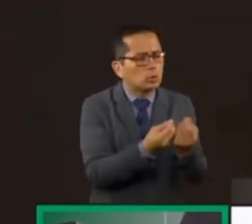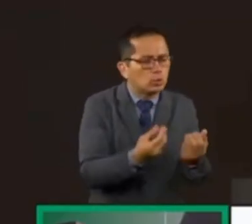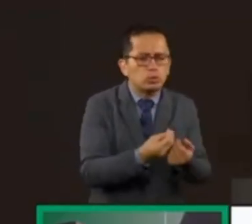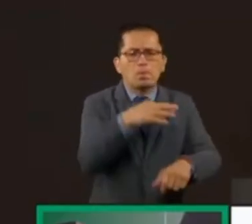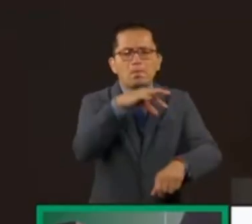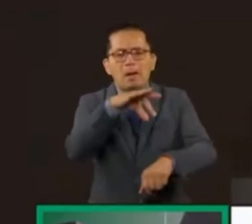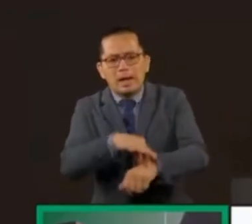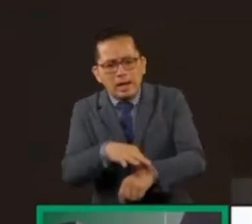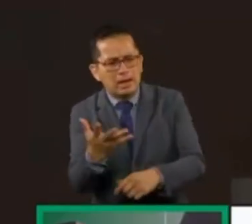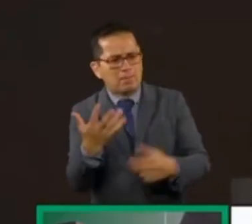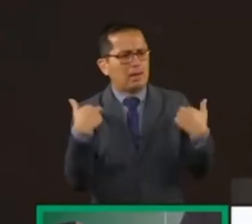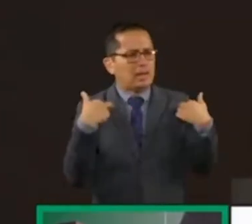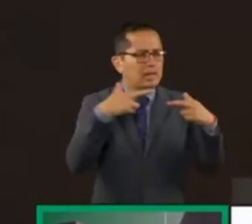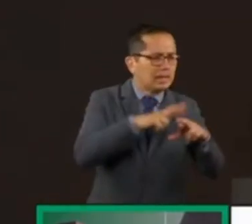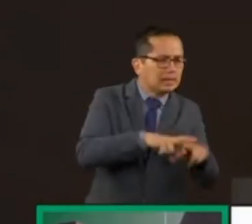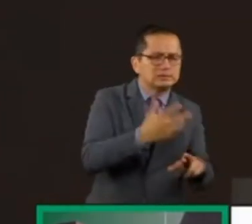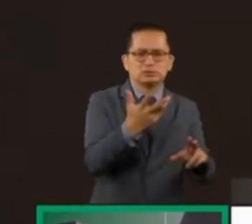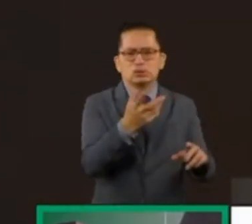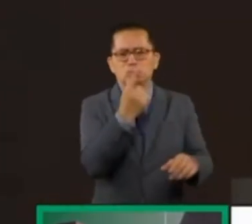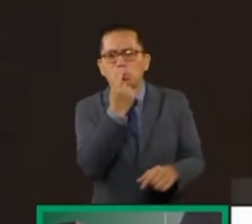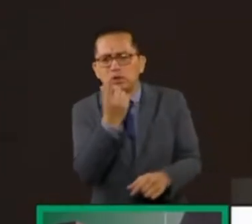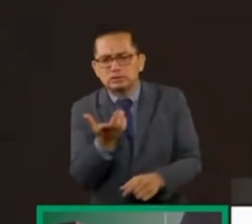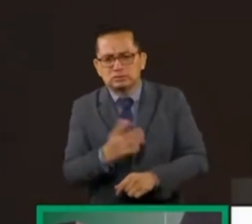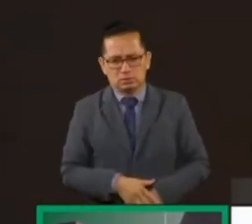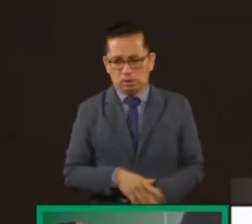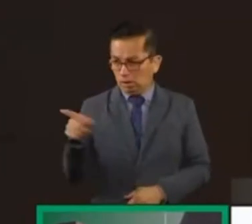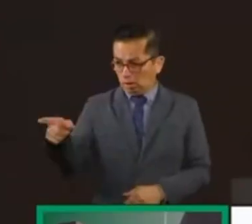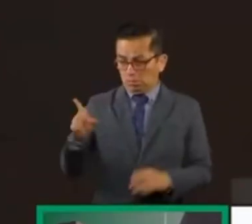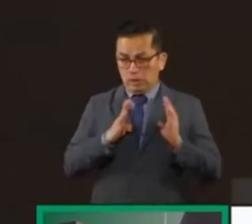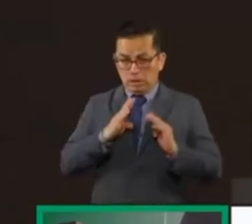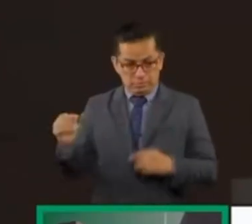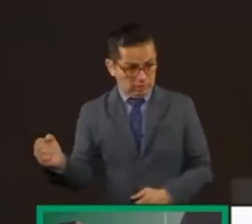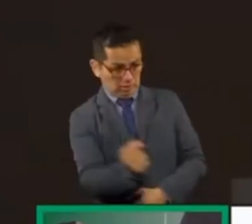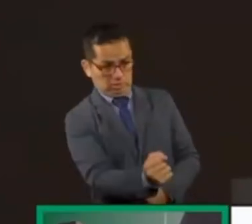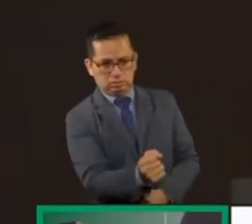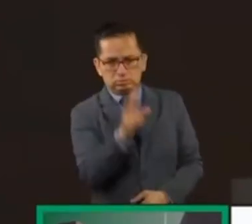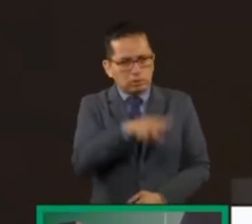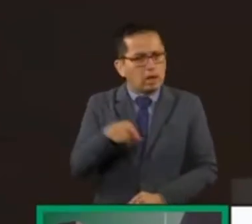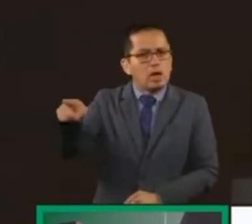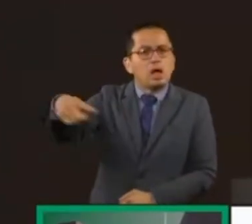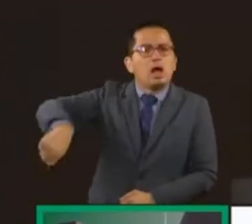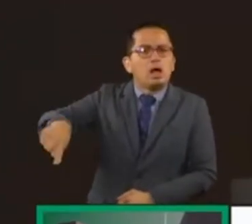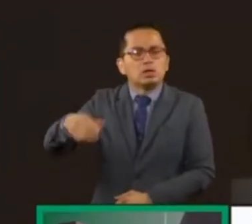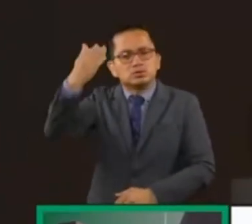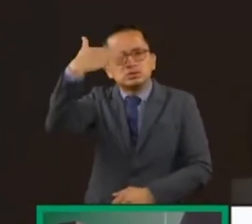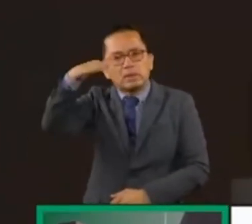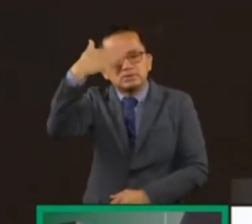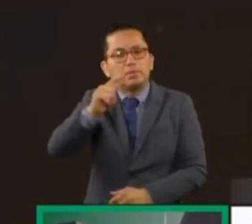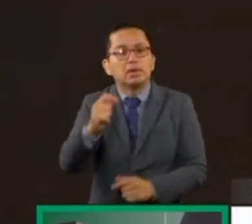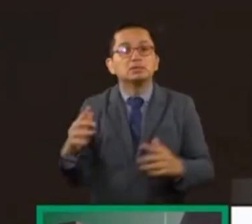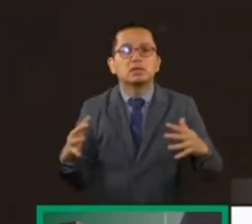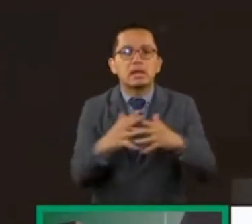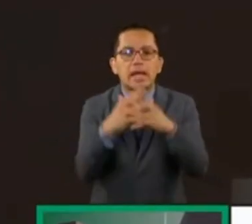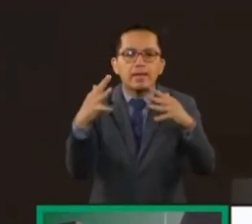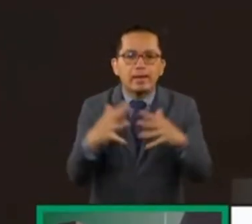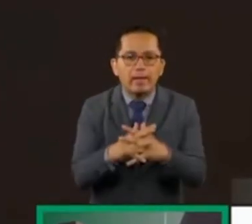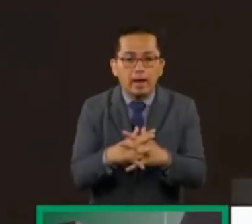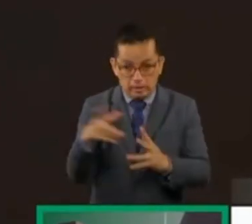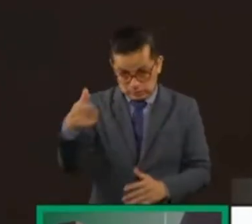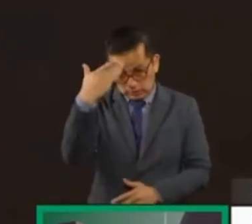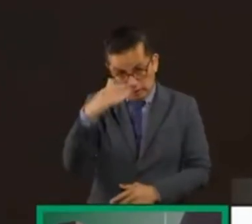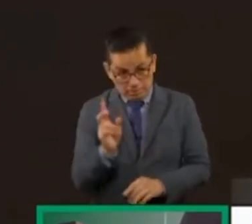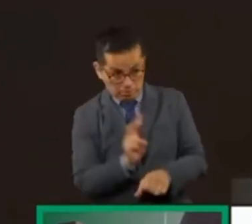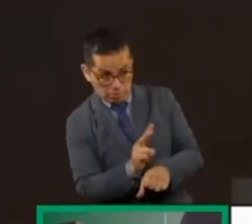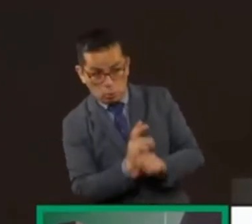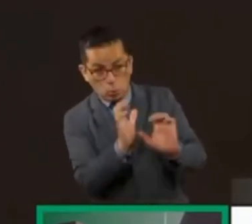capacitados, no por Fuerzas Armadas que fueron entrenadas para la guerra, no para cuidarlos. Pensar en ustedes es lo que nos obliga